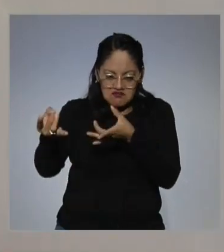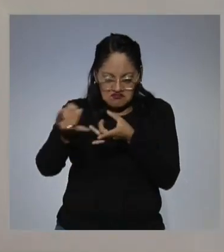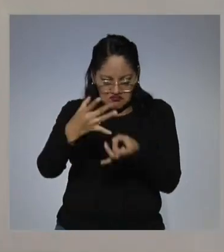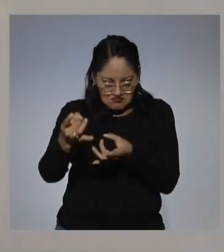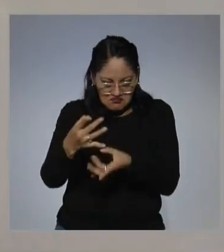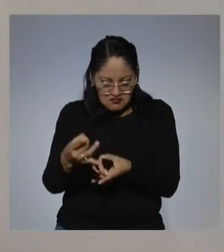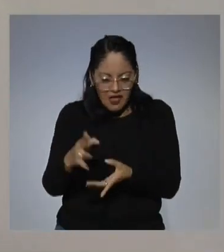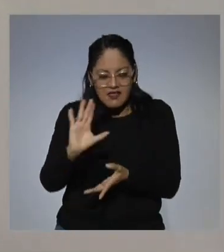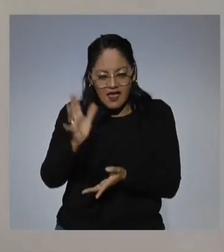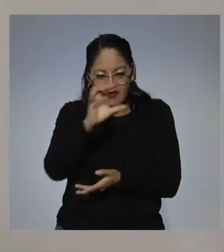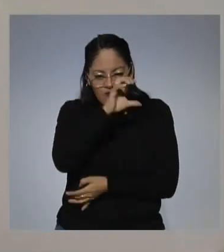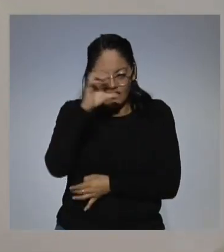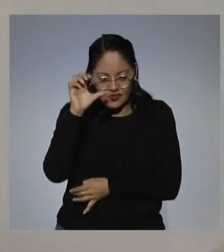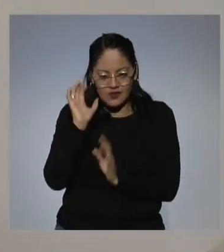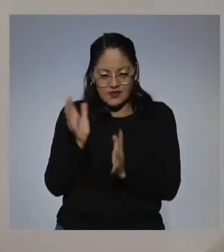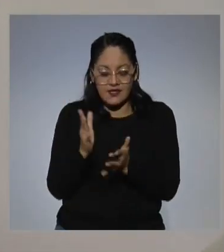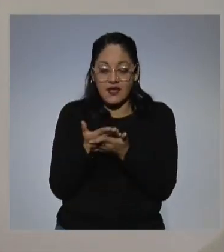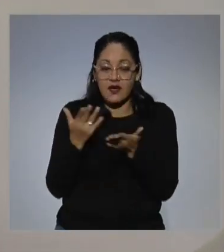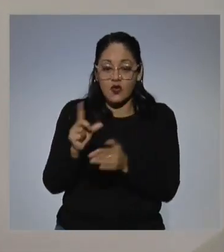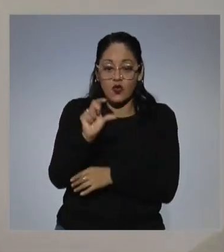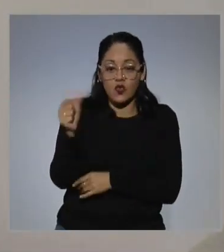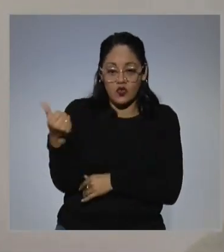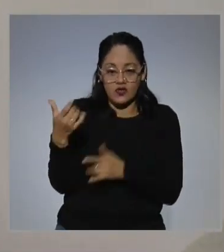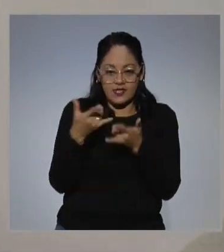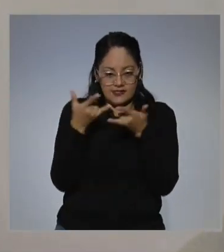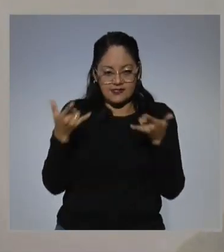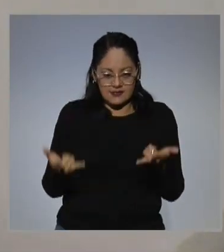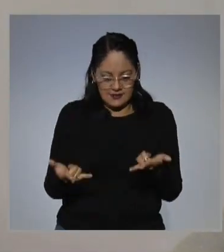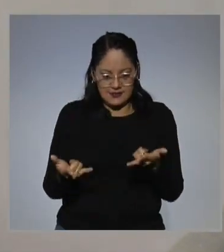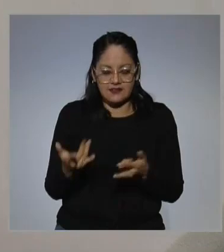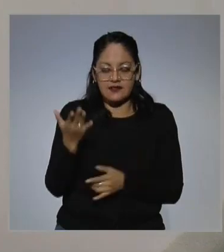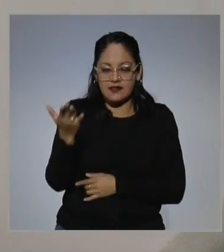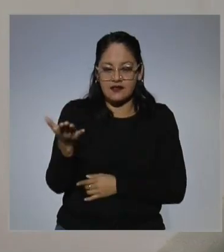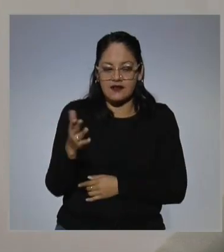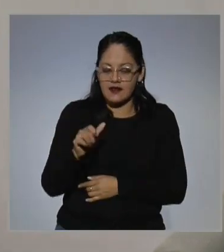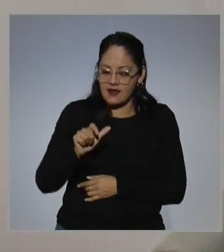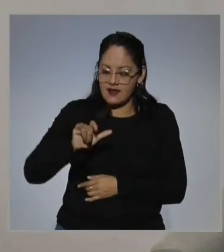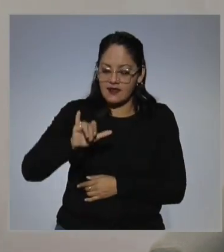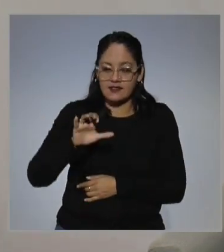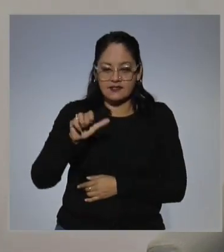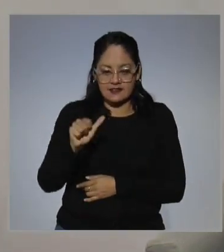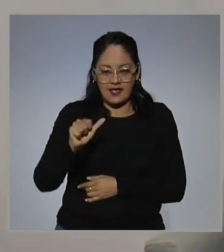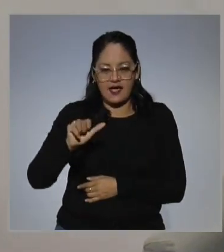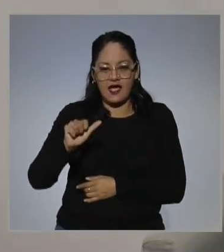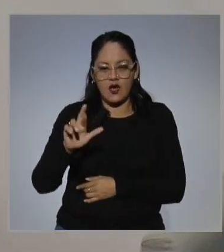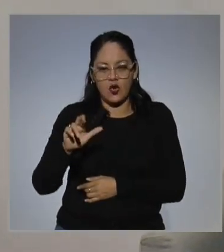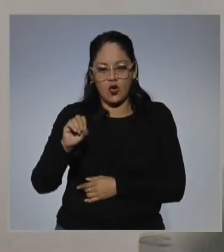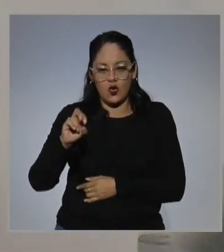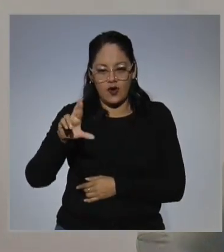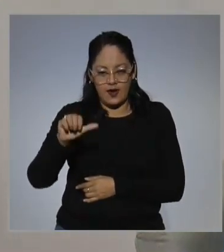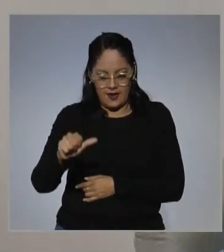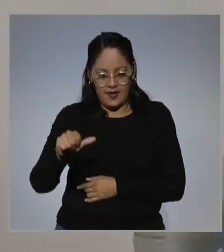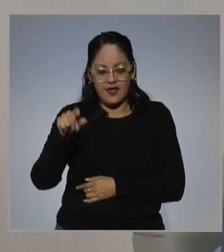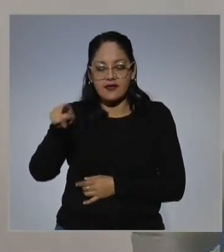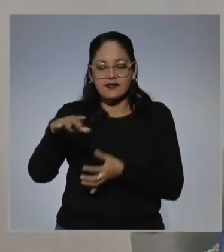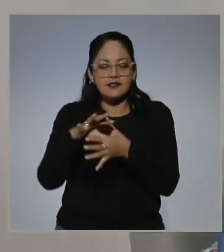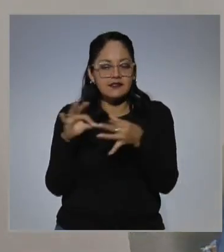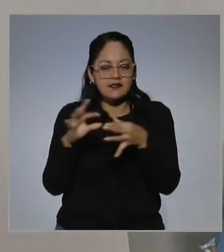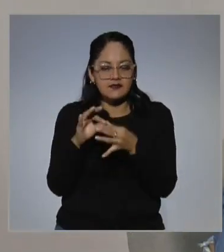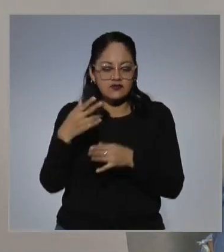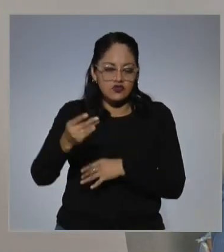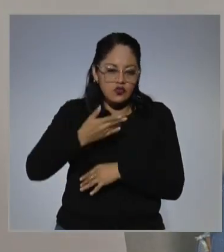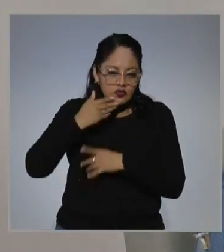sus fotografías. Y vamos con el siguiente testimonio. Es Alicia Aurora Sánchez. Nos habla sobre la